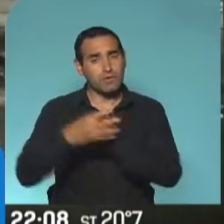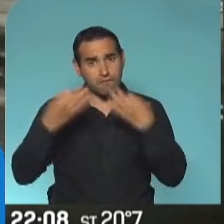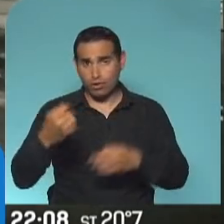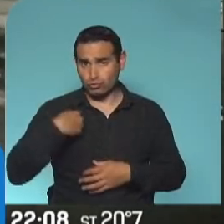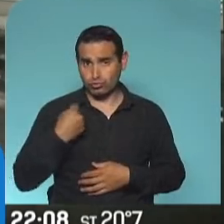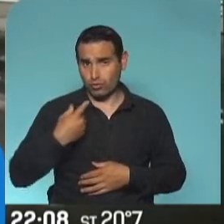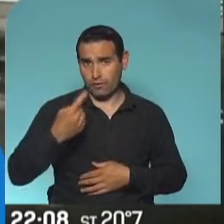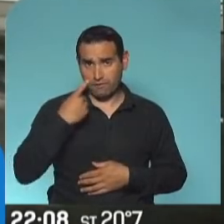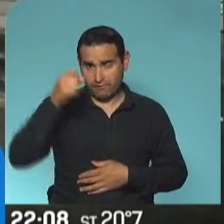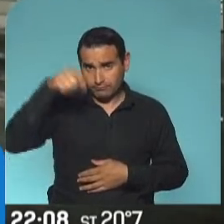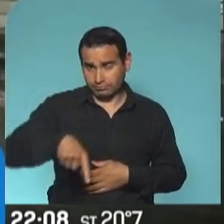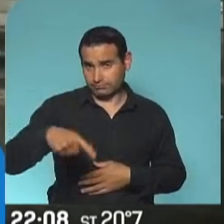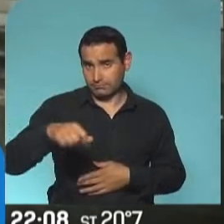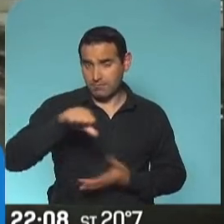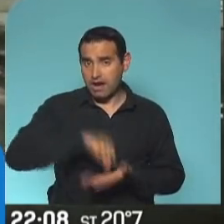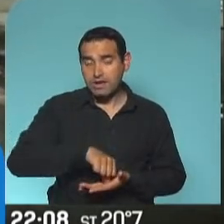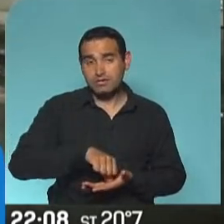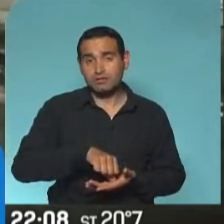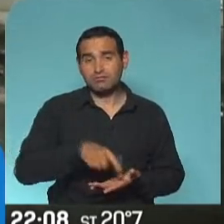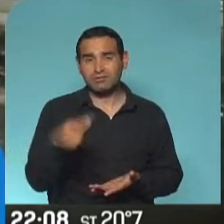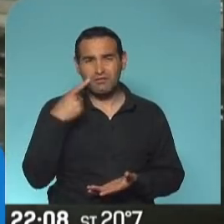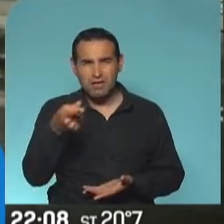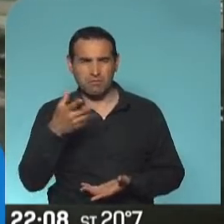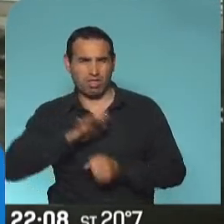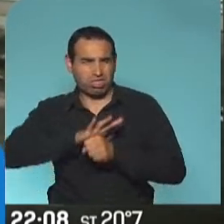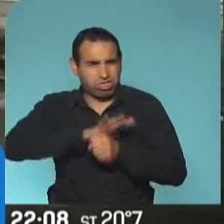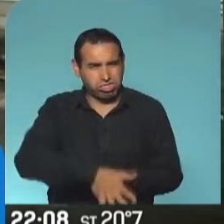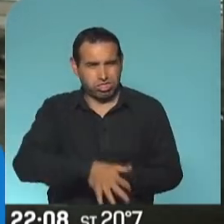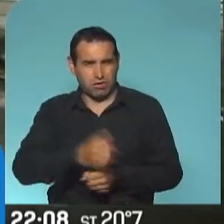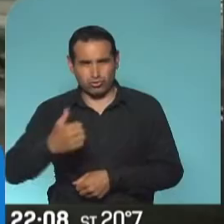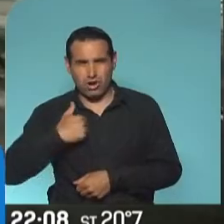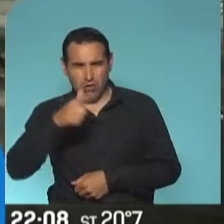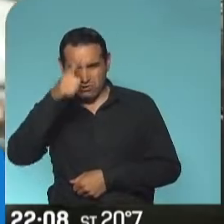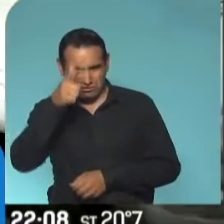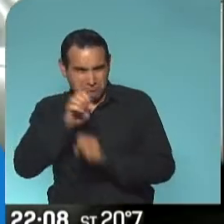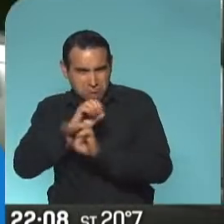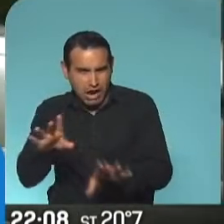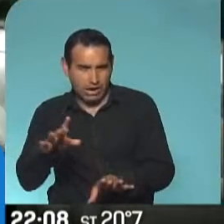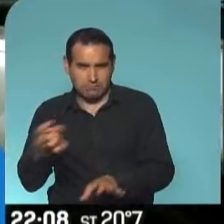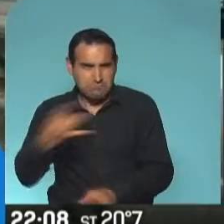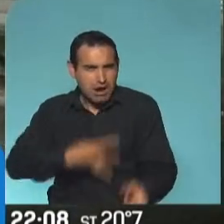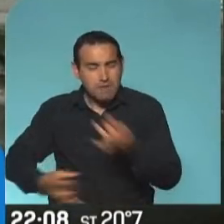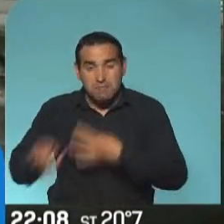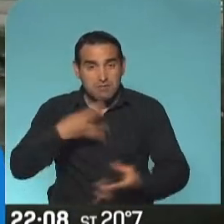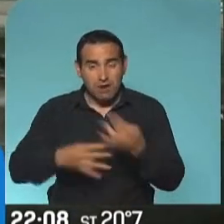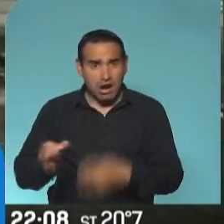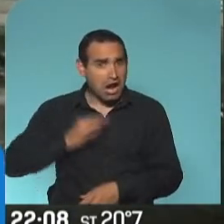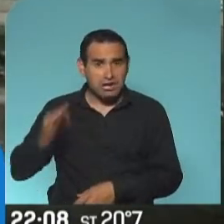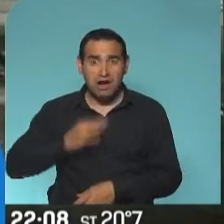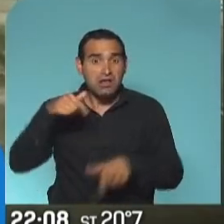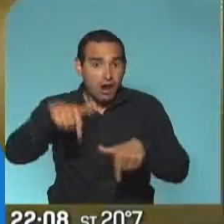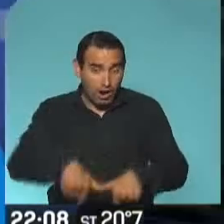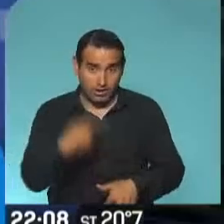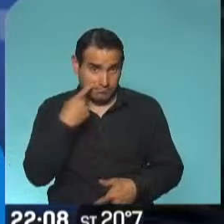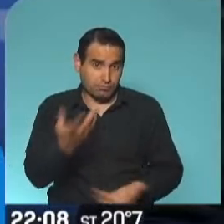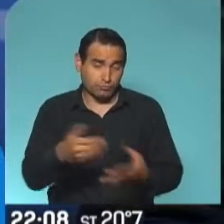ciudadano, de ser persona, entonces toda esa opresión que se ha venido sosteniendo a lo largo de los años finalmente termina desatando